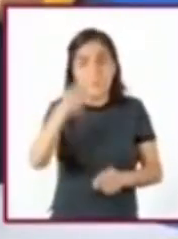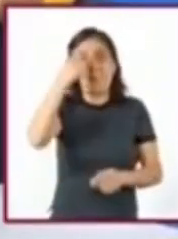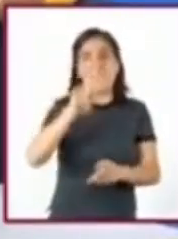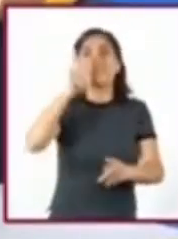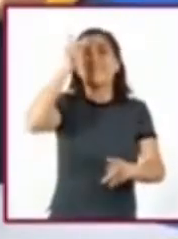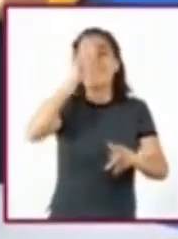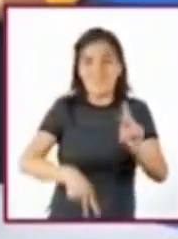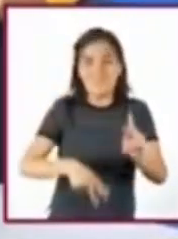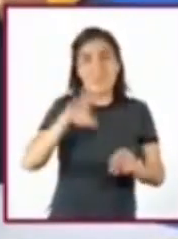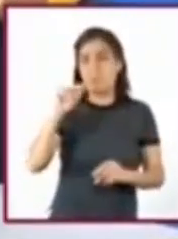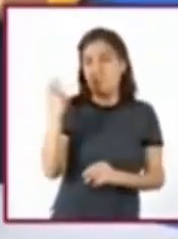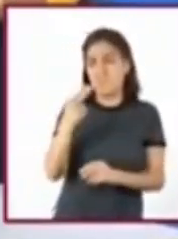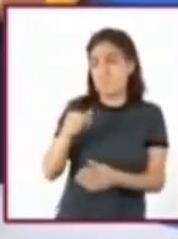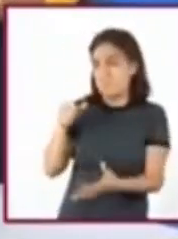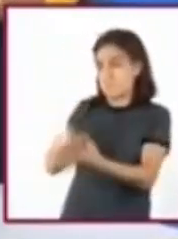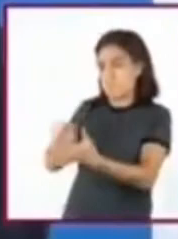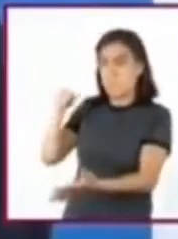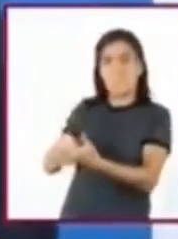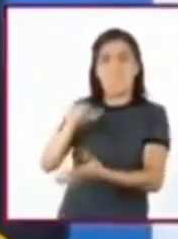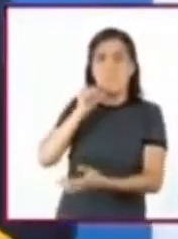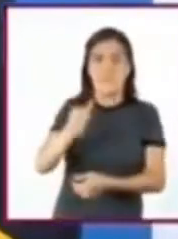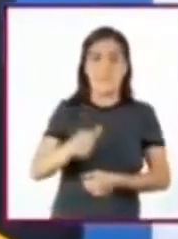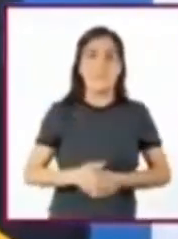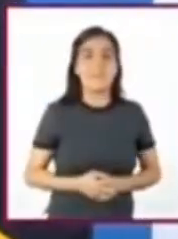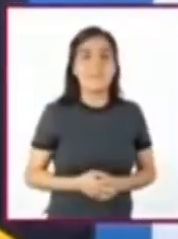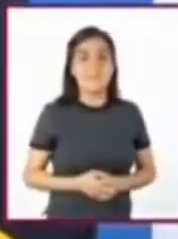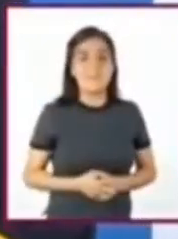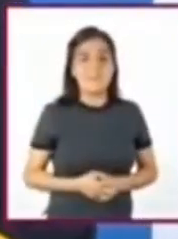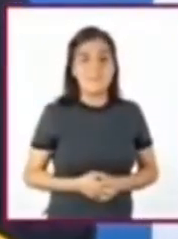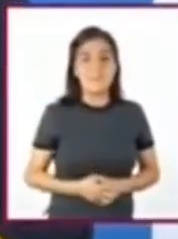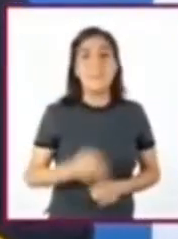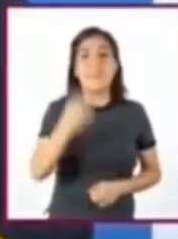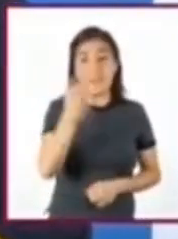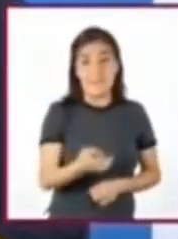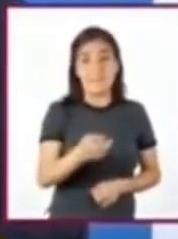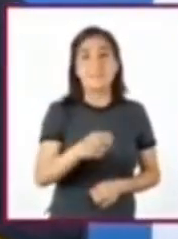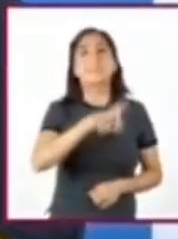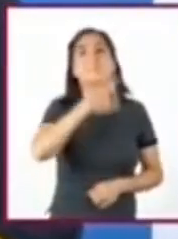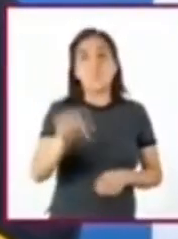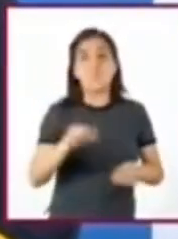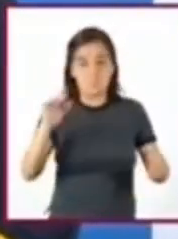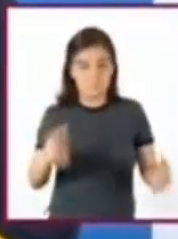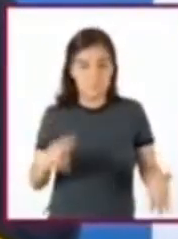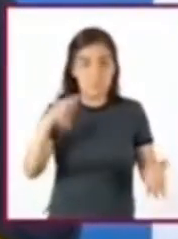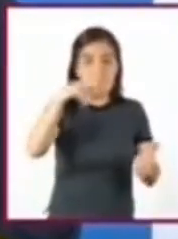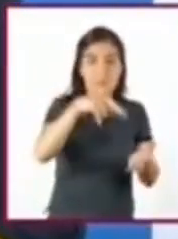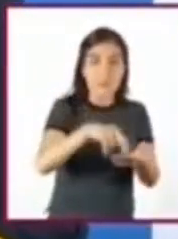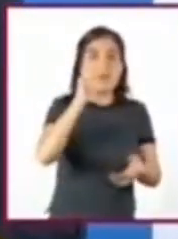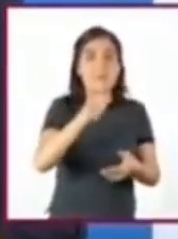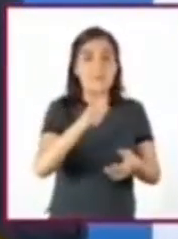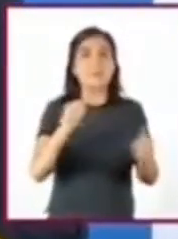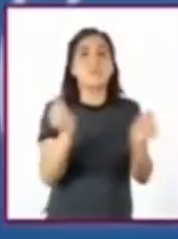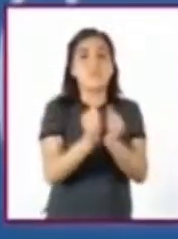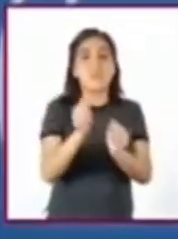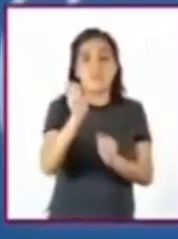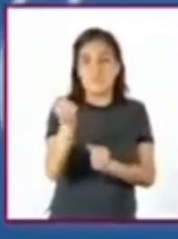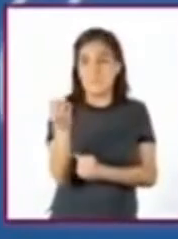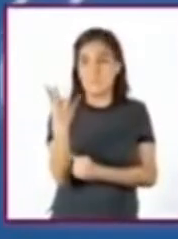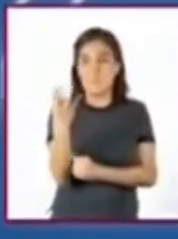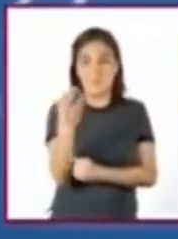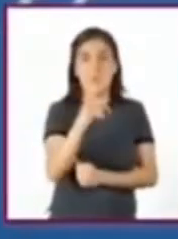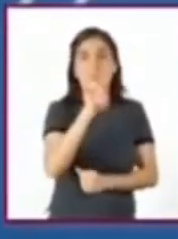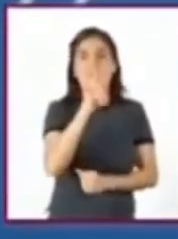que desconectarla del contacto. Lo siguiente es conectar nuestros cables con el socket que recibirá el